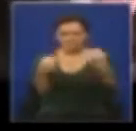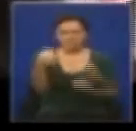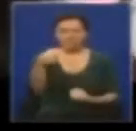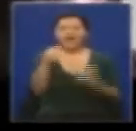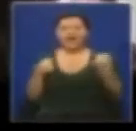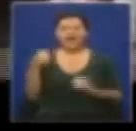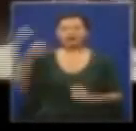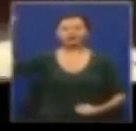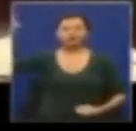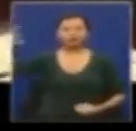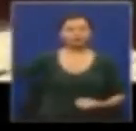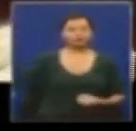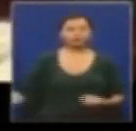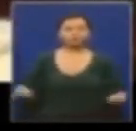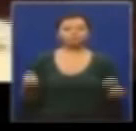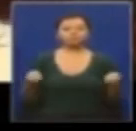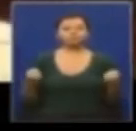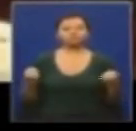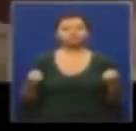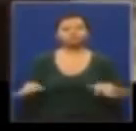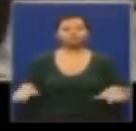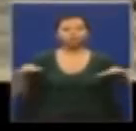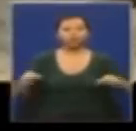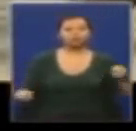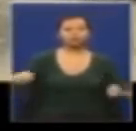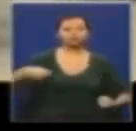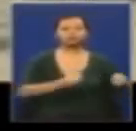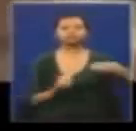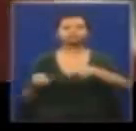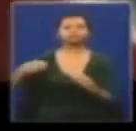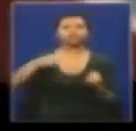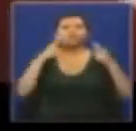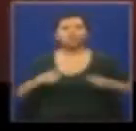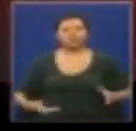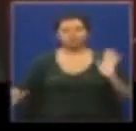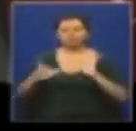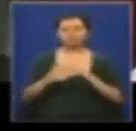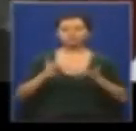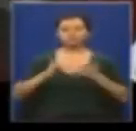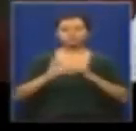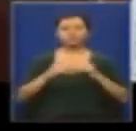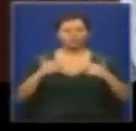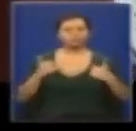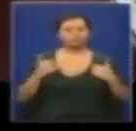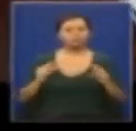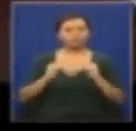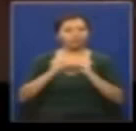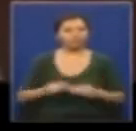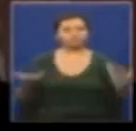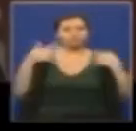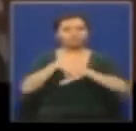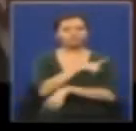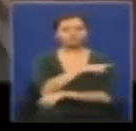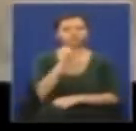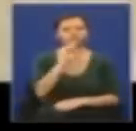solar híbrido, que logra moverse a través de paneles solares y energía humana, es parte de la formación integral que se da en la